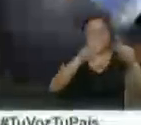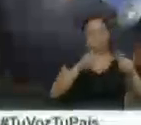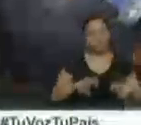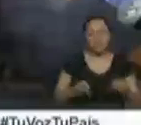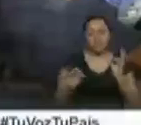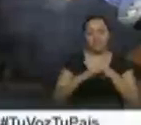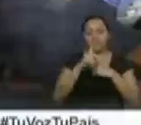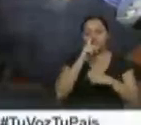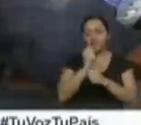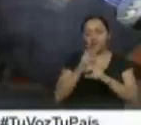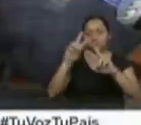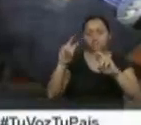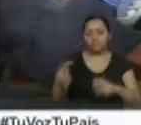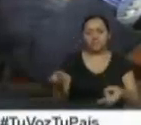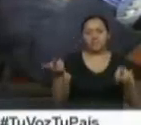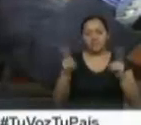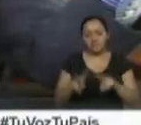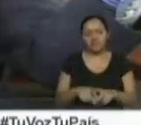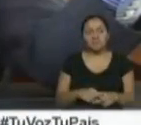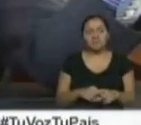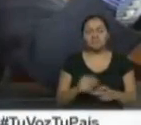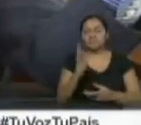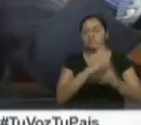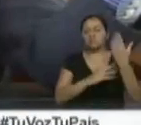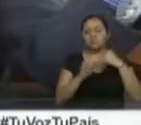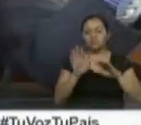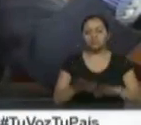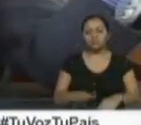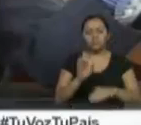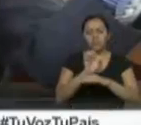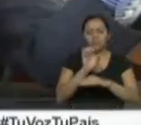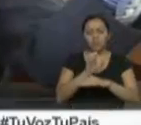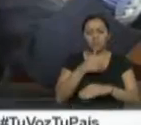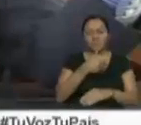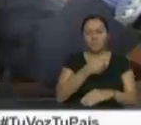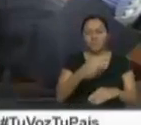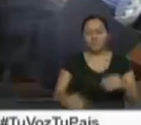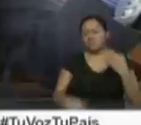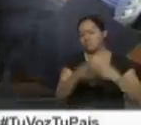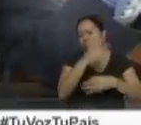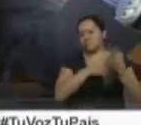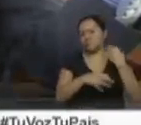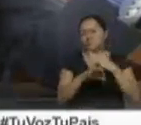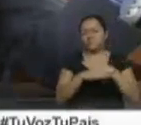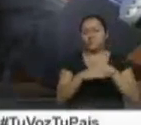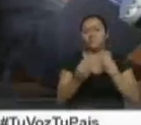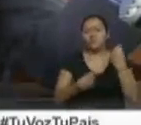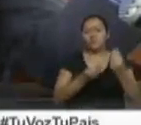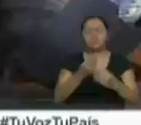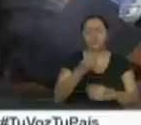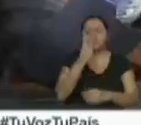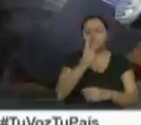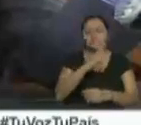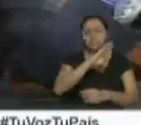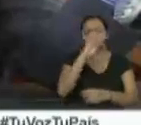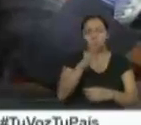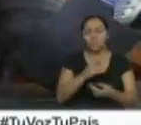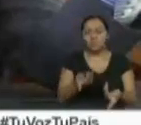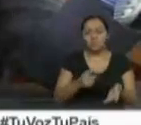Estado. Históricamente en el Ecuador, por ejemplo, a un presidente activo en funciones, jamás en la vida se lo